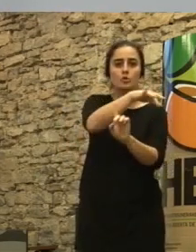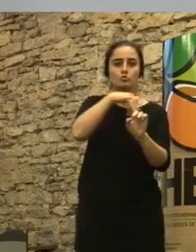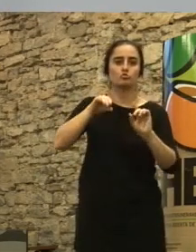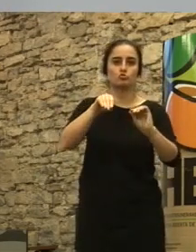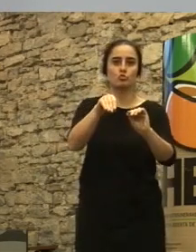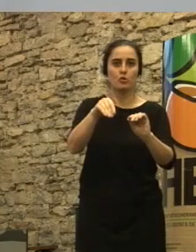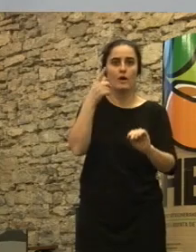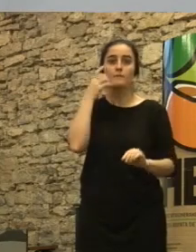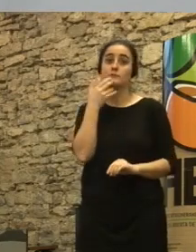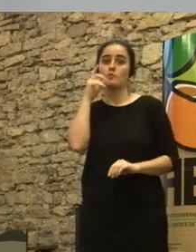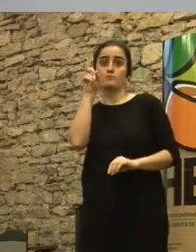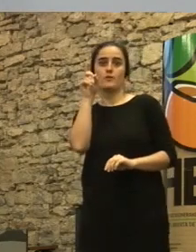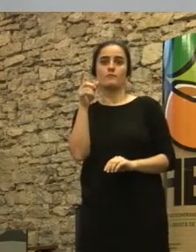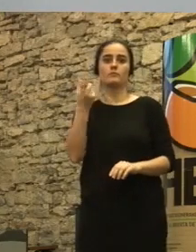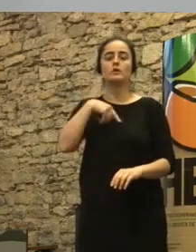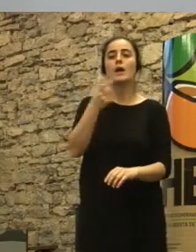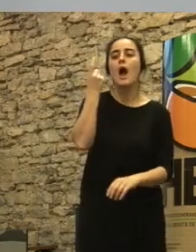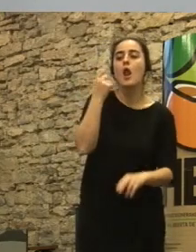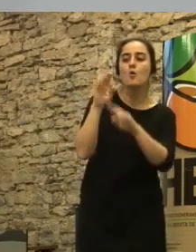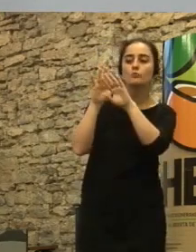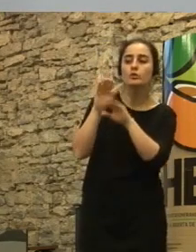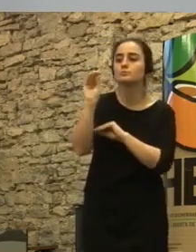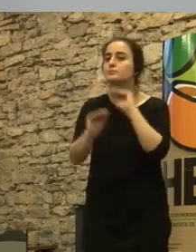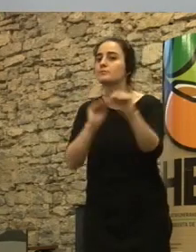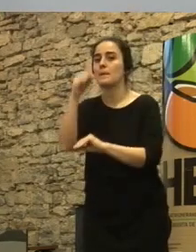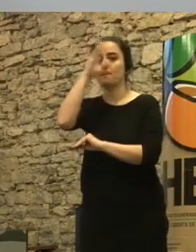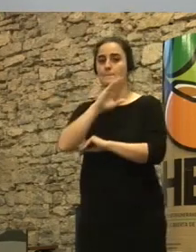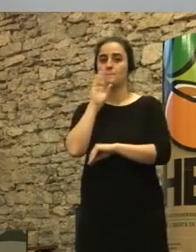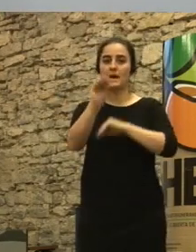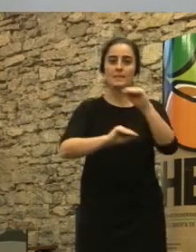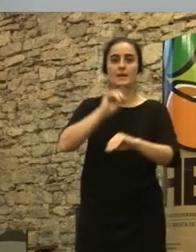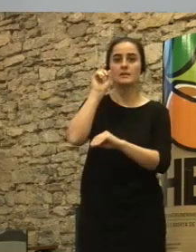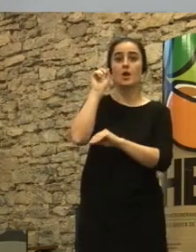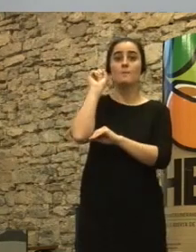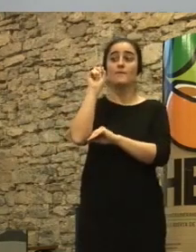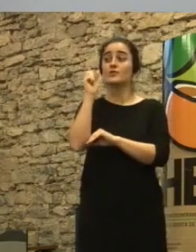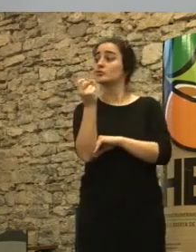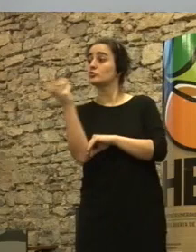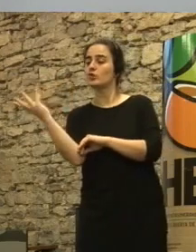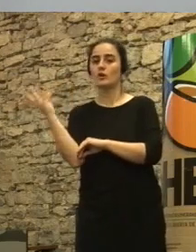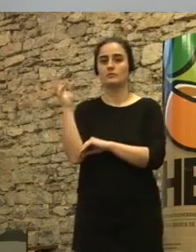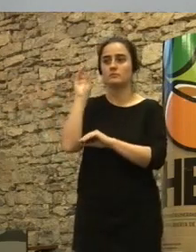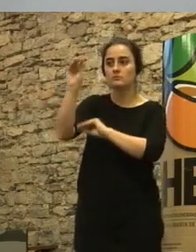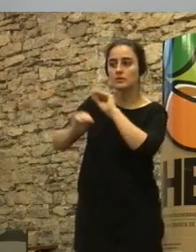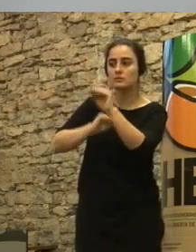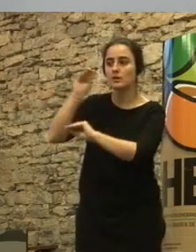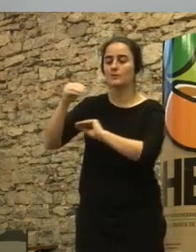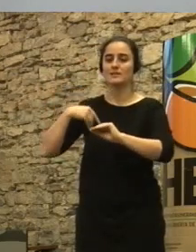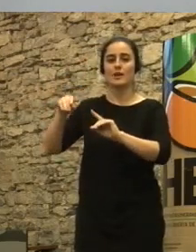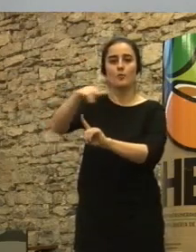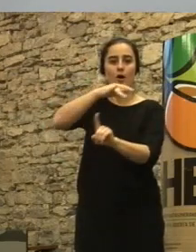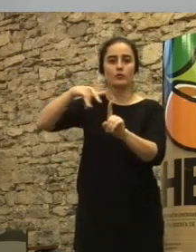¿Vale? Si es un maestro, pues alumnos, padres, otros profesores, y vamos entrevistando hasta que tenemos una composición de